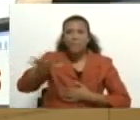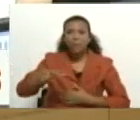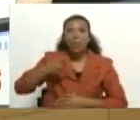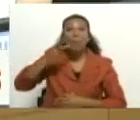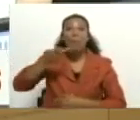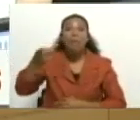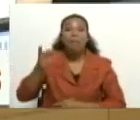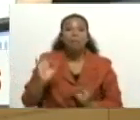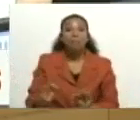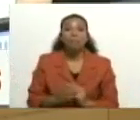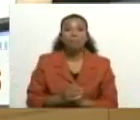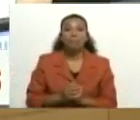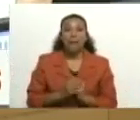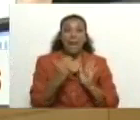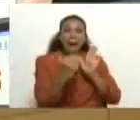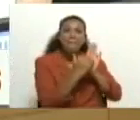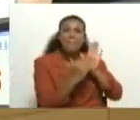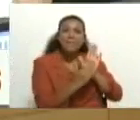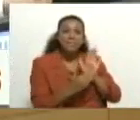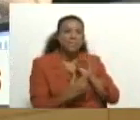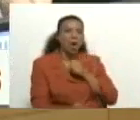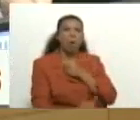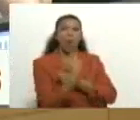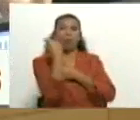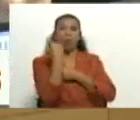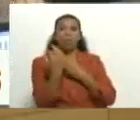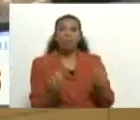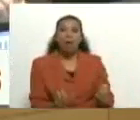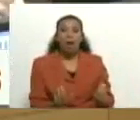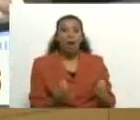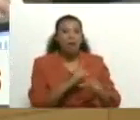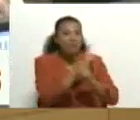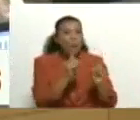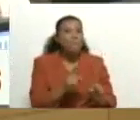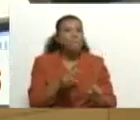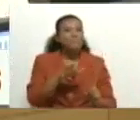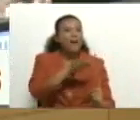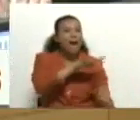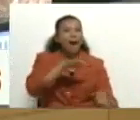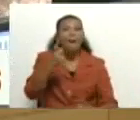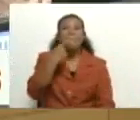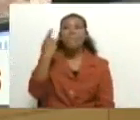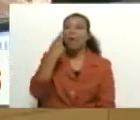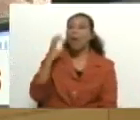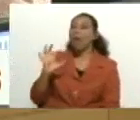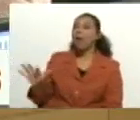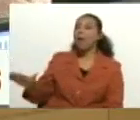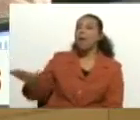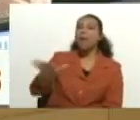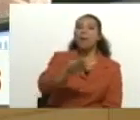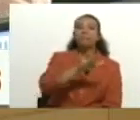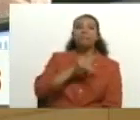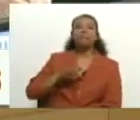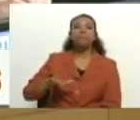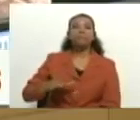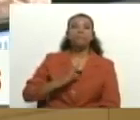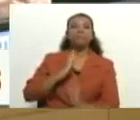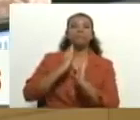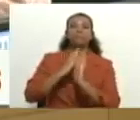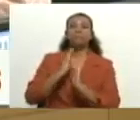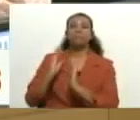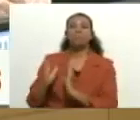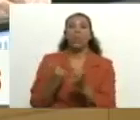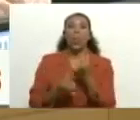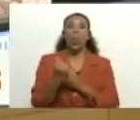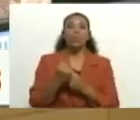políticas, las medidas coercitivas unilaterales se han venido convirtiendo en un instrumento que busca utilizar medidas económicas,